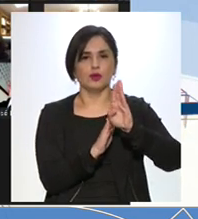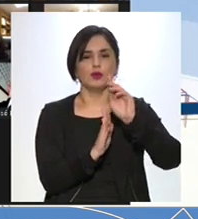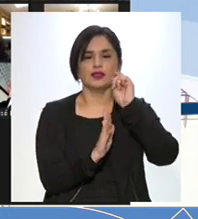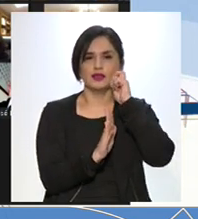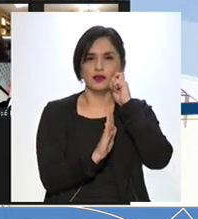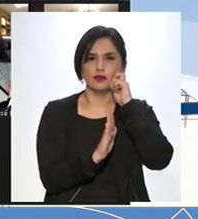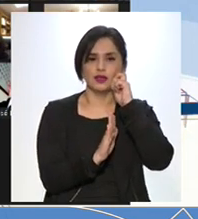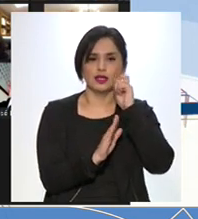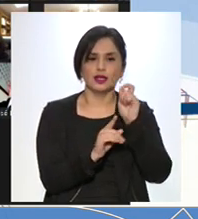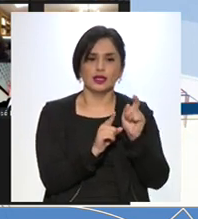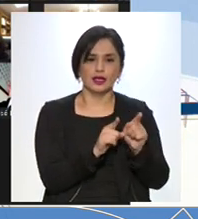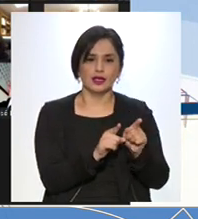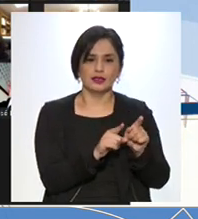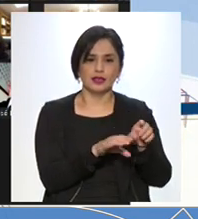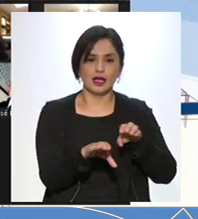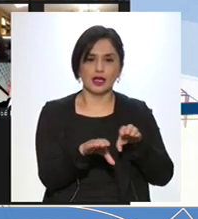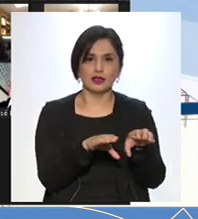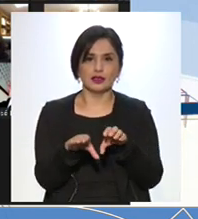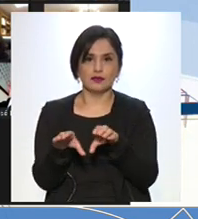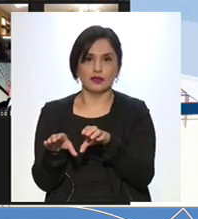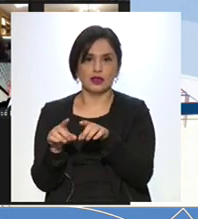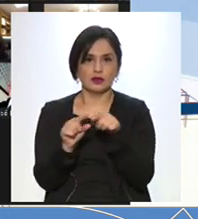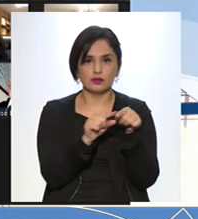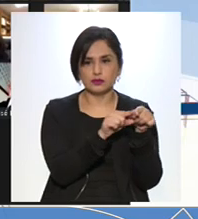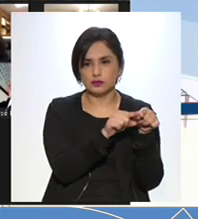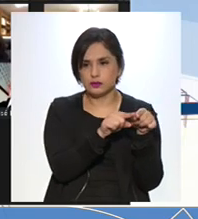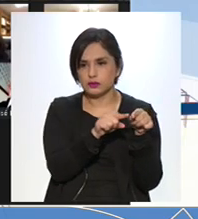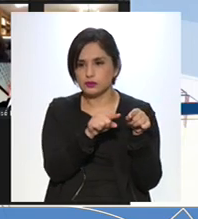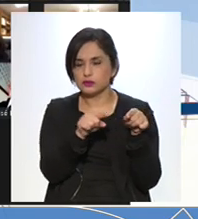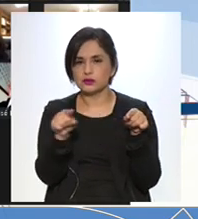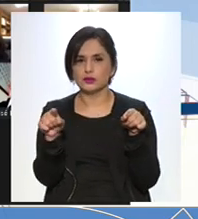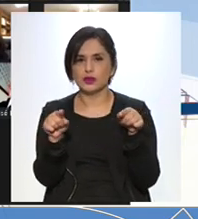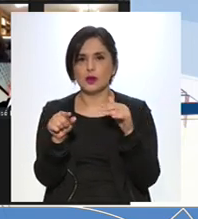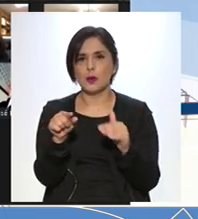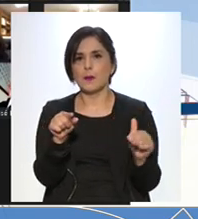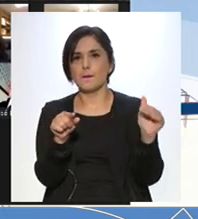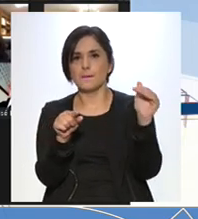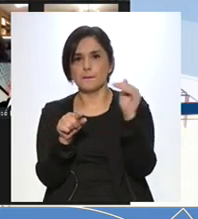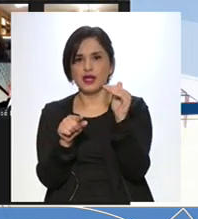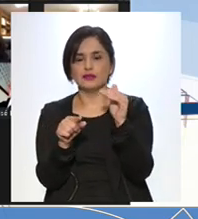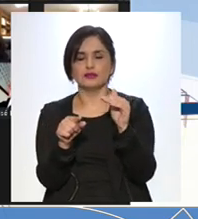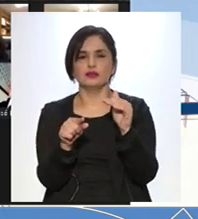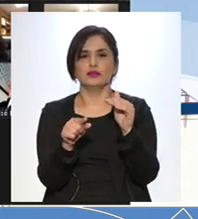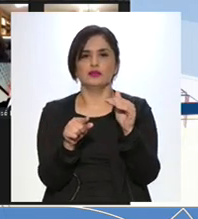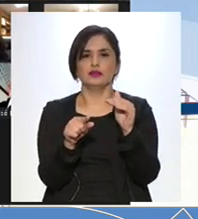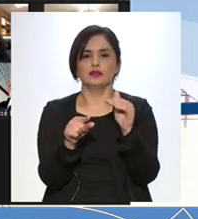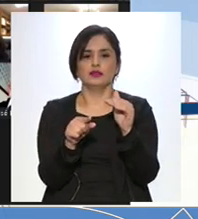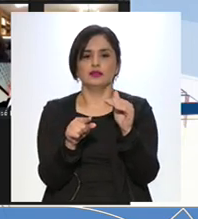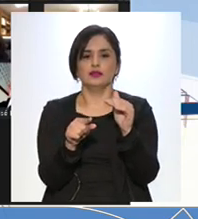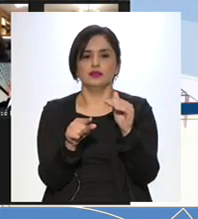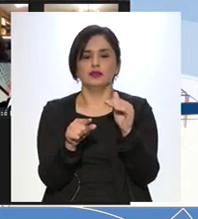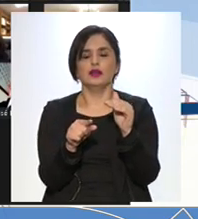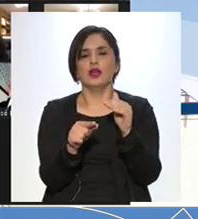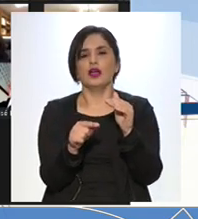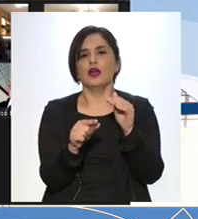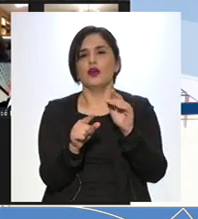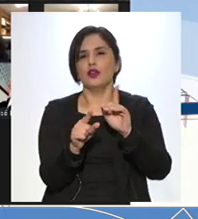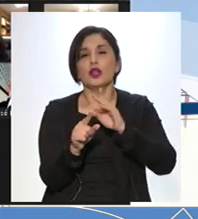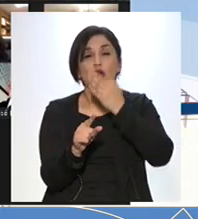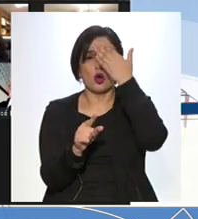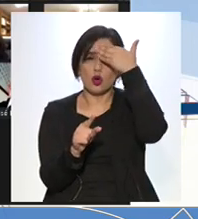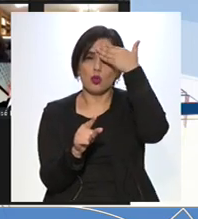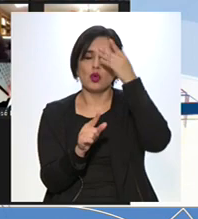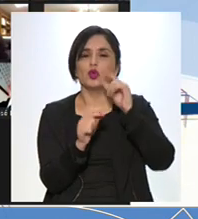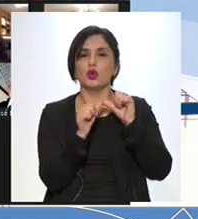que esa actividad se ubique significativamente por encima de su potencial durante algunos meses.